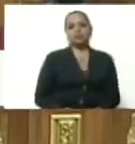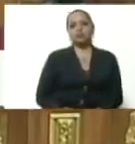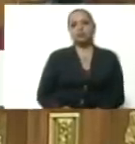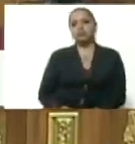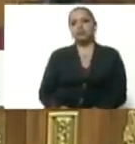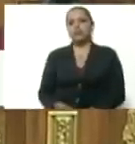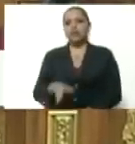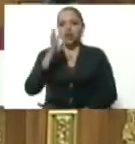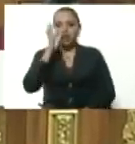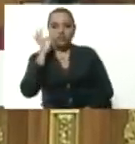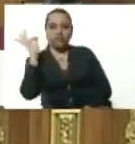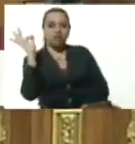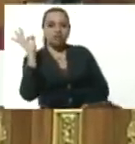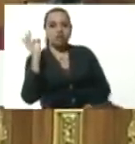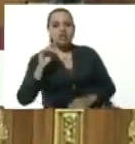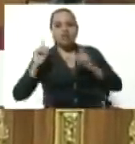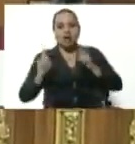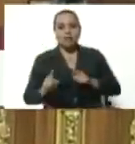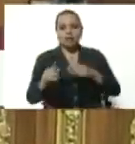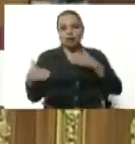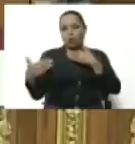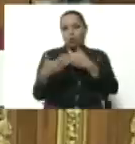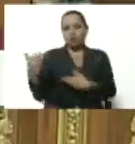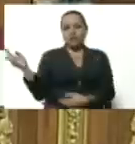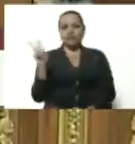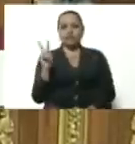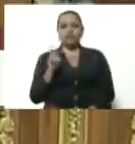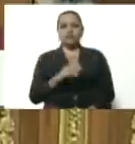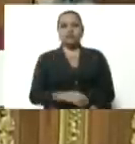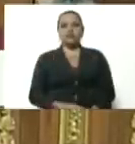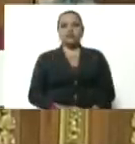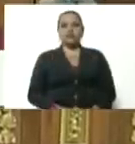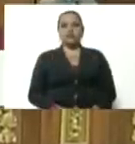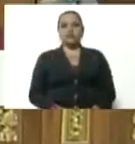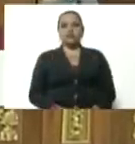El de Francia es un conspirador contra este país.